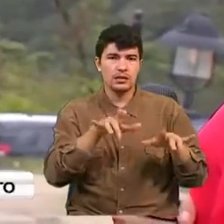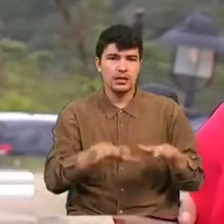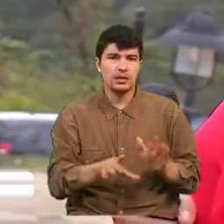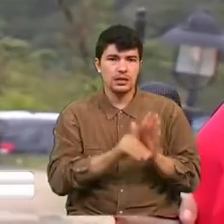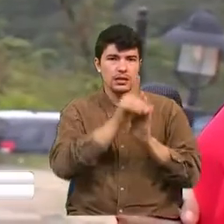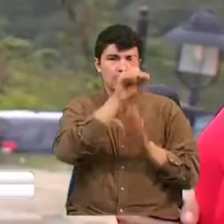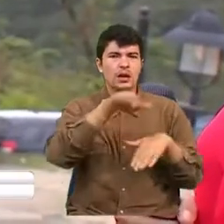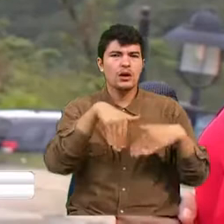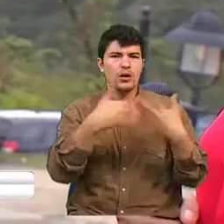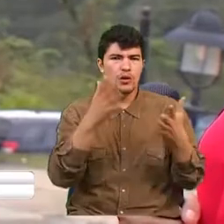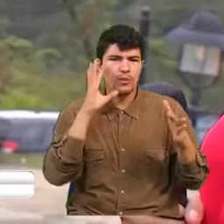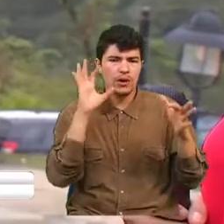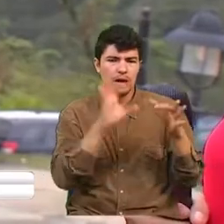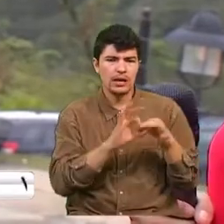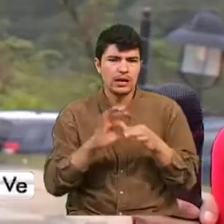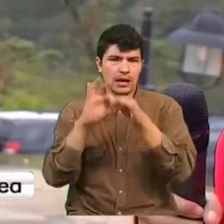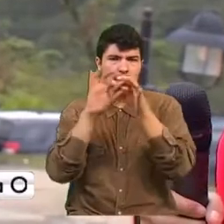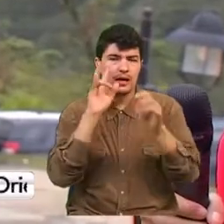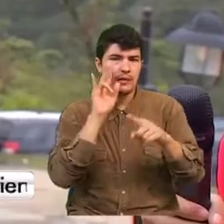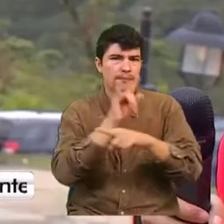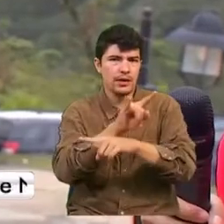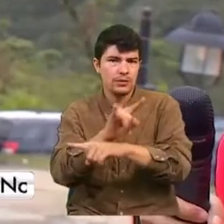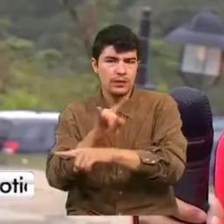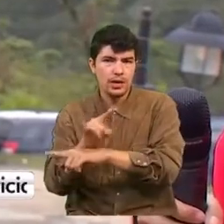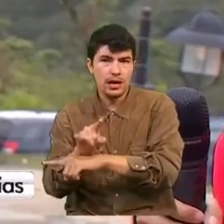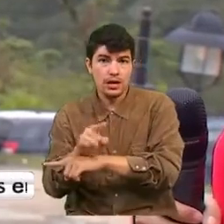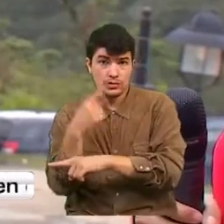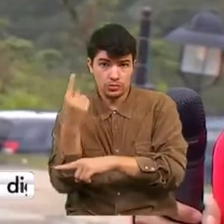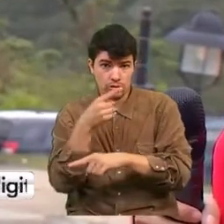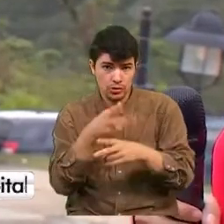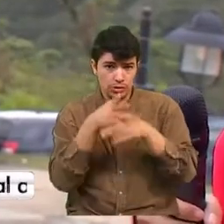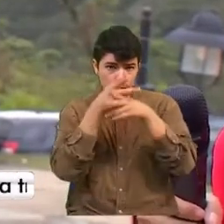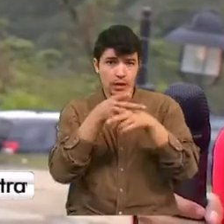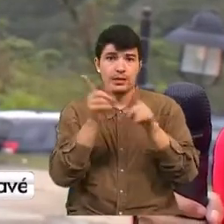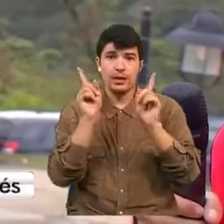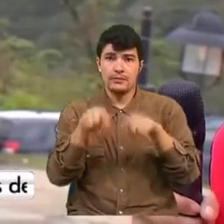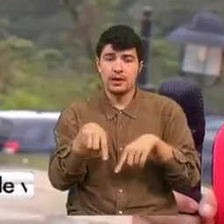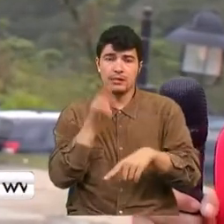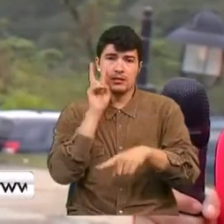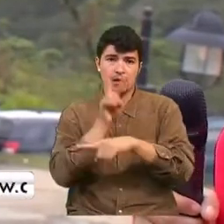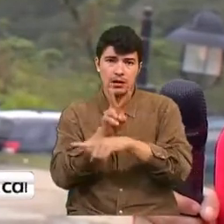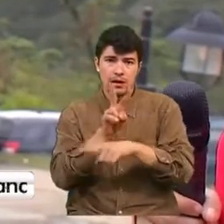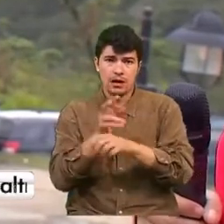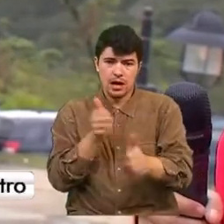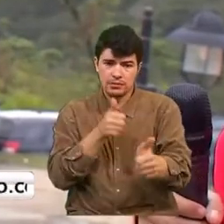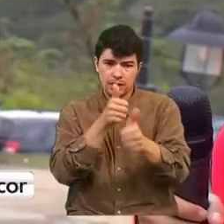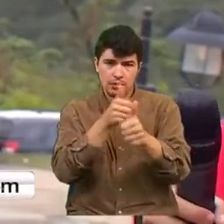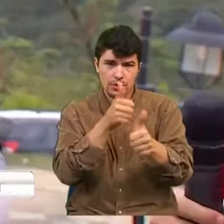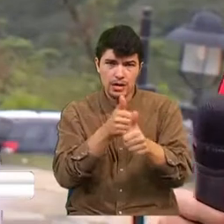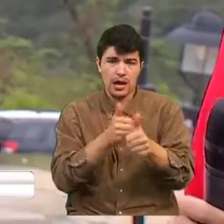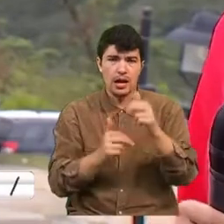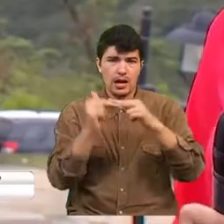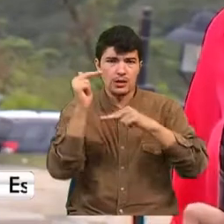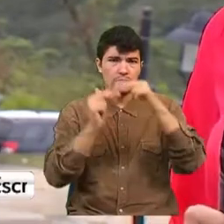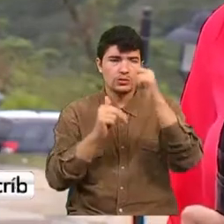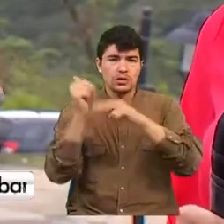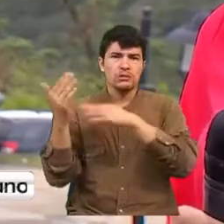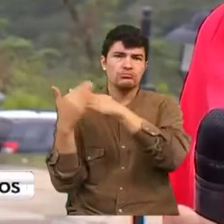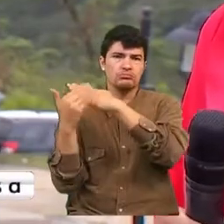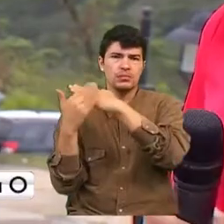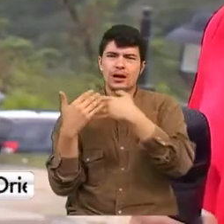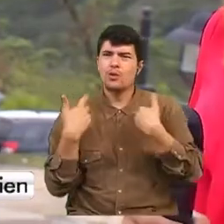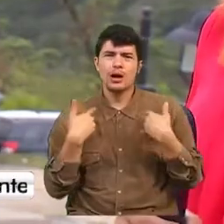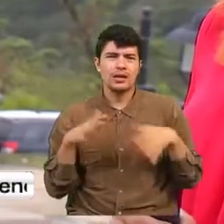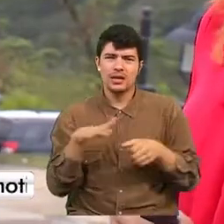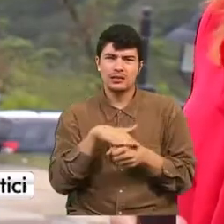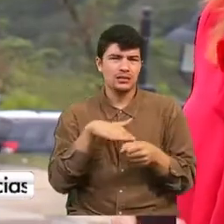una red de veeduría y además no solo por seguridad, sino por interventoría, por auditoría a las obras, para que estén denunciando de todo, de